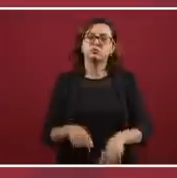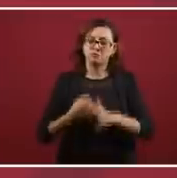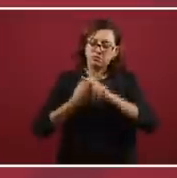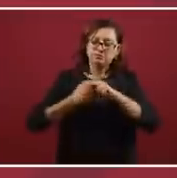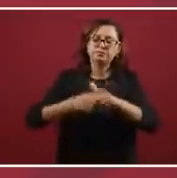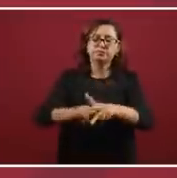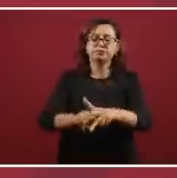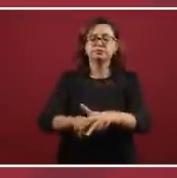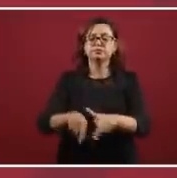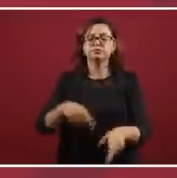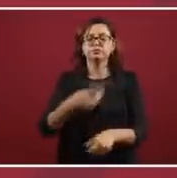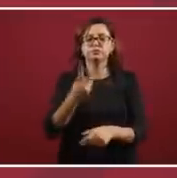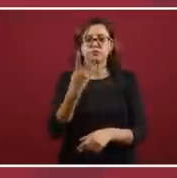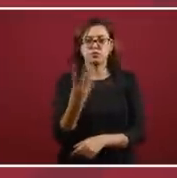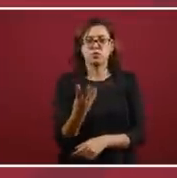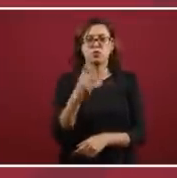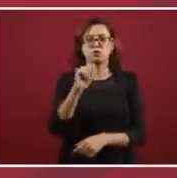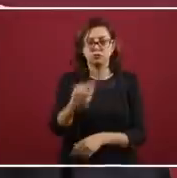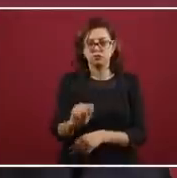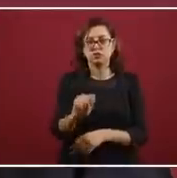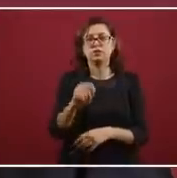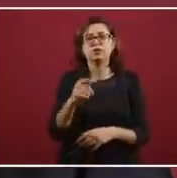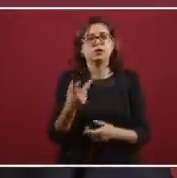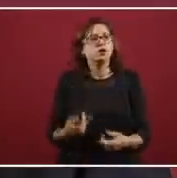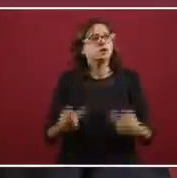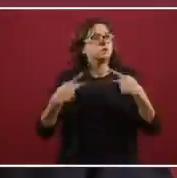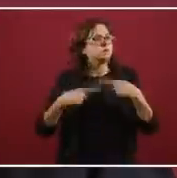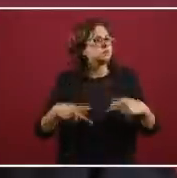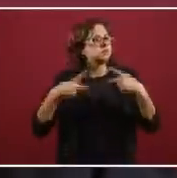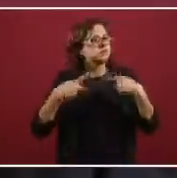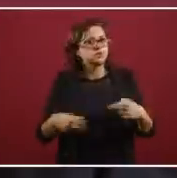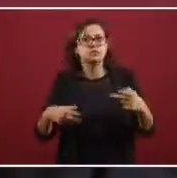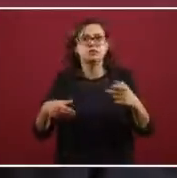transformación. Atender a todos, escuchar a todos,